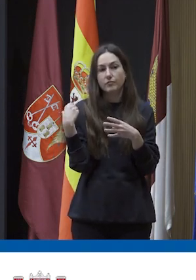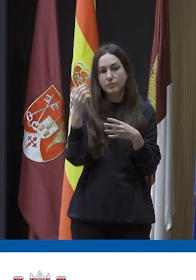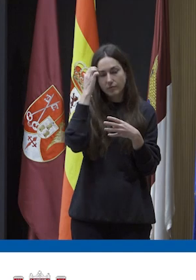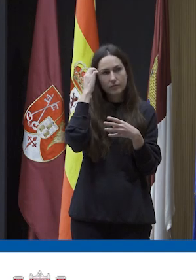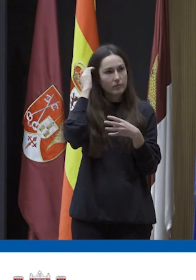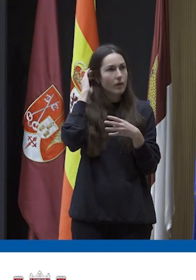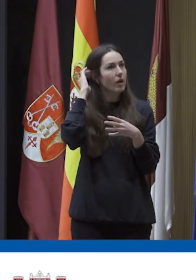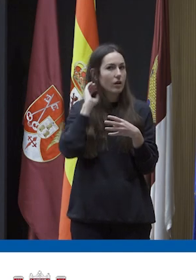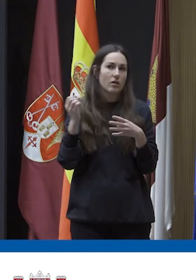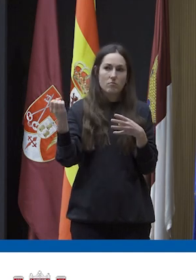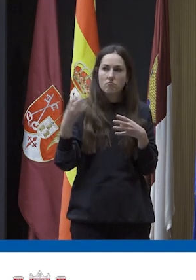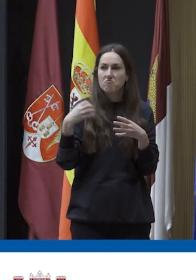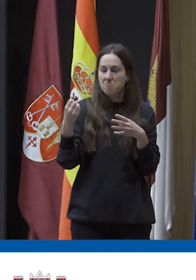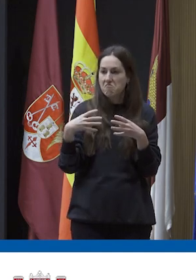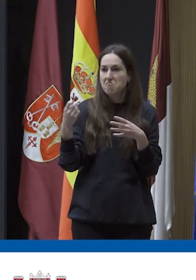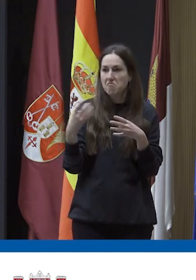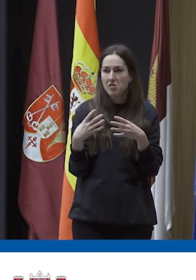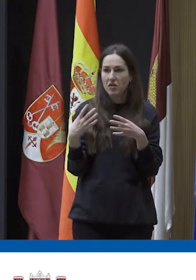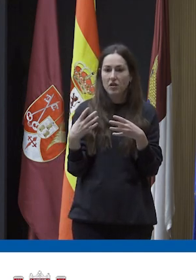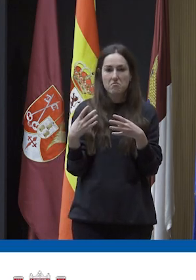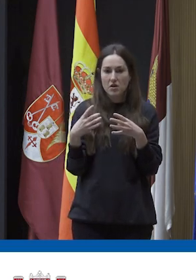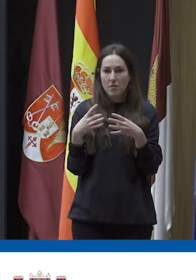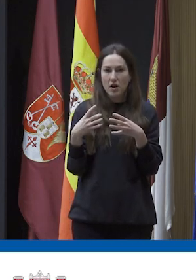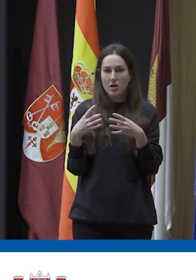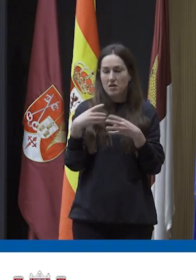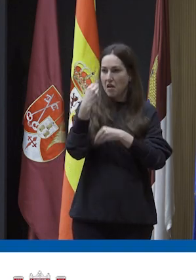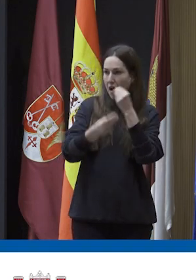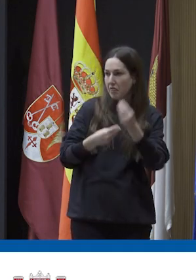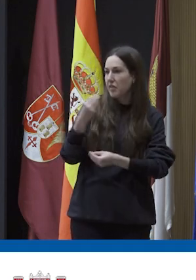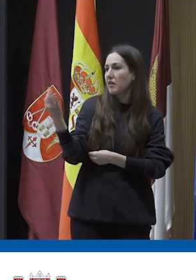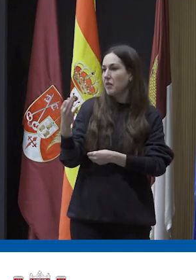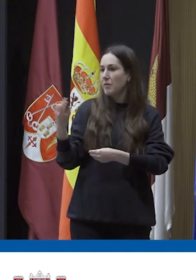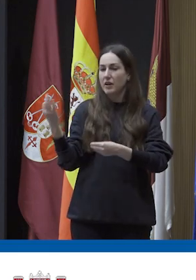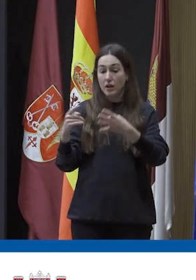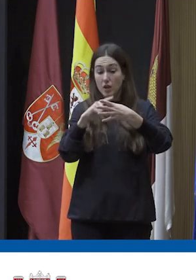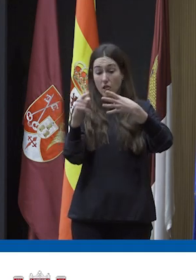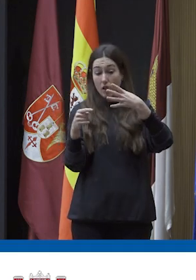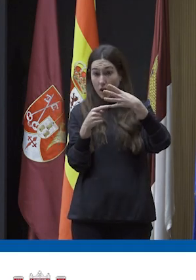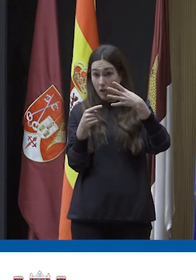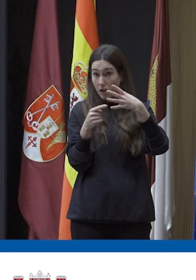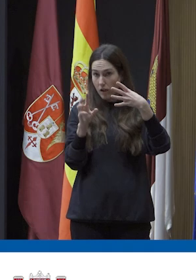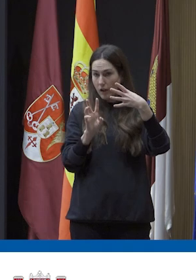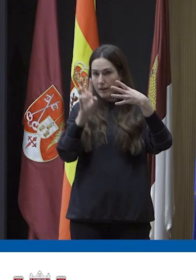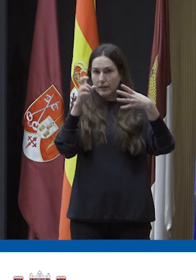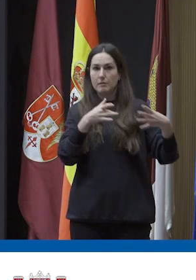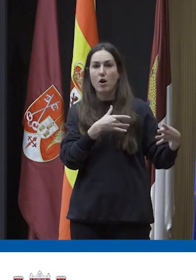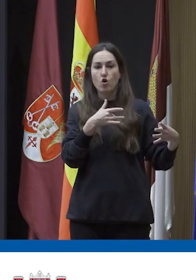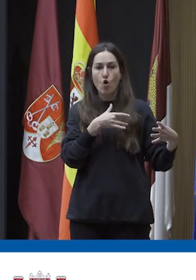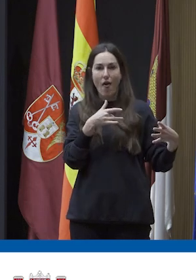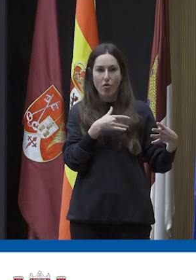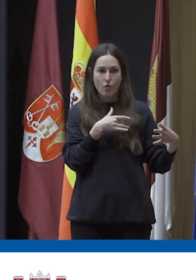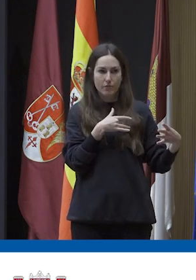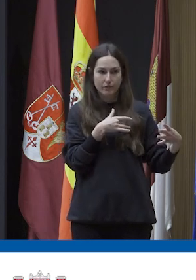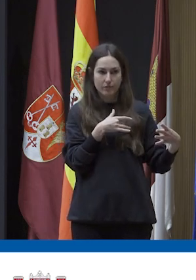y, bueno, que nos contaba y todo lo que debemos hacer al respecto. Y hoy vamos a acabar hablando de nuestro